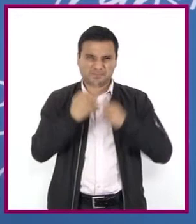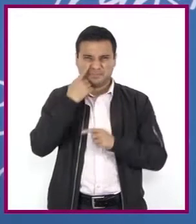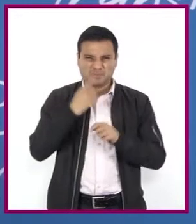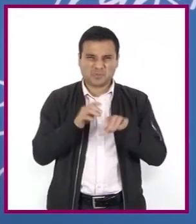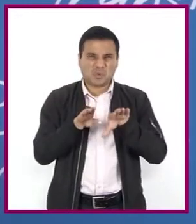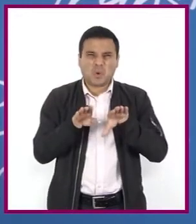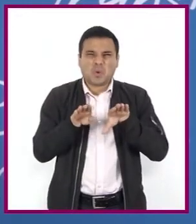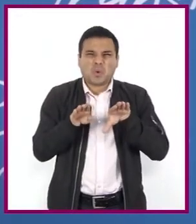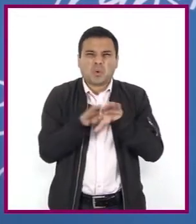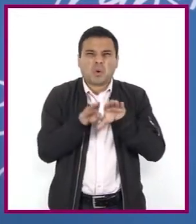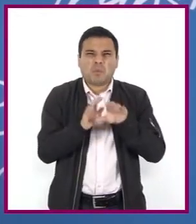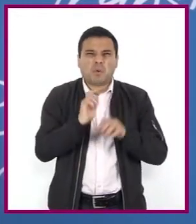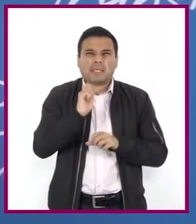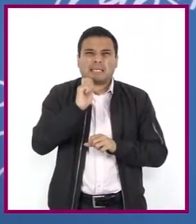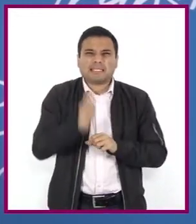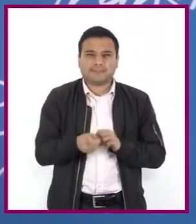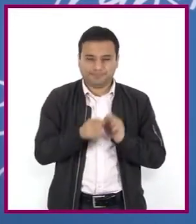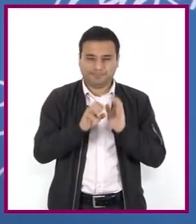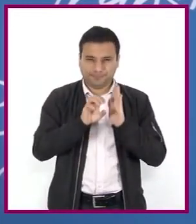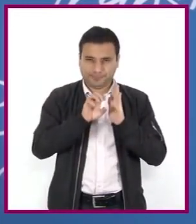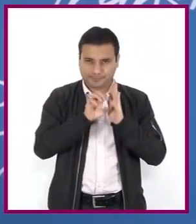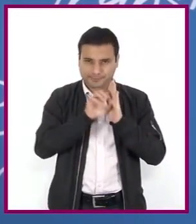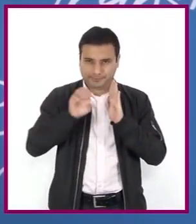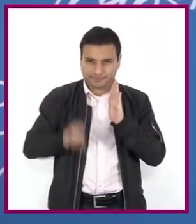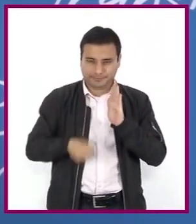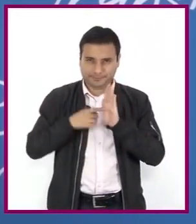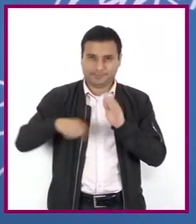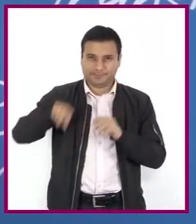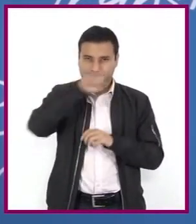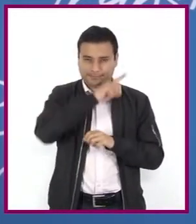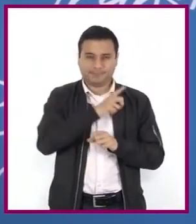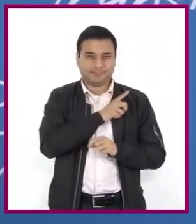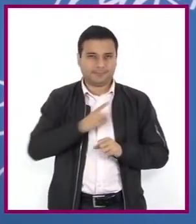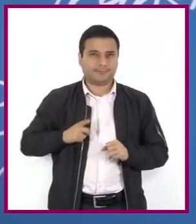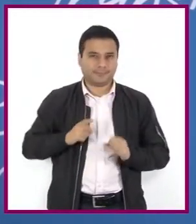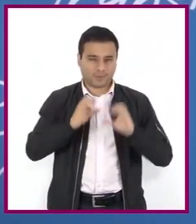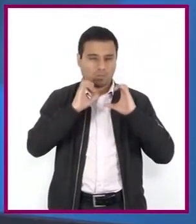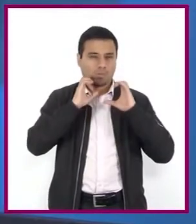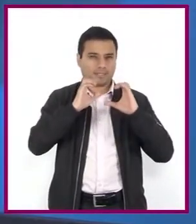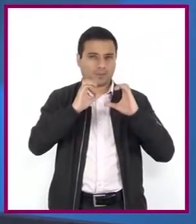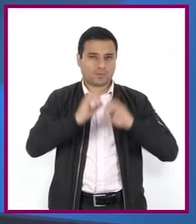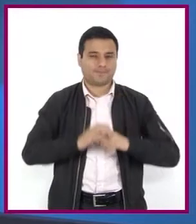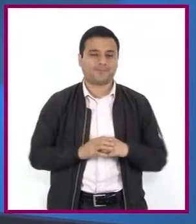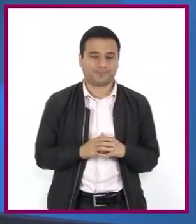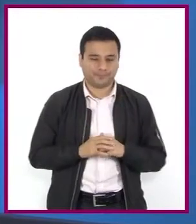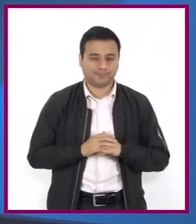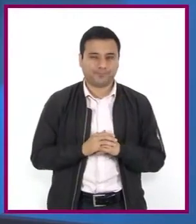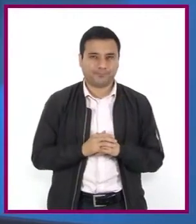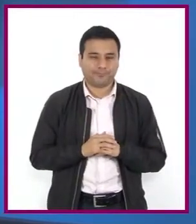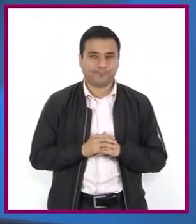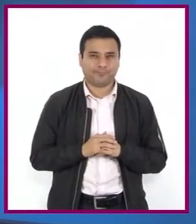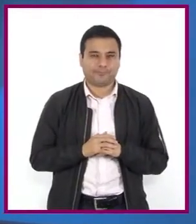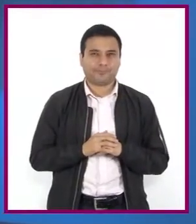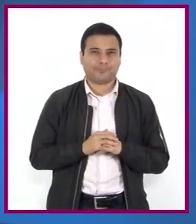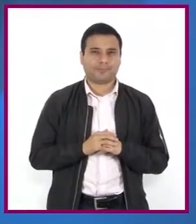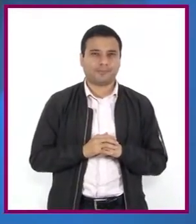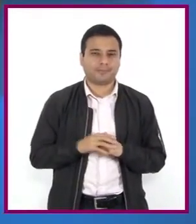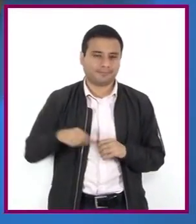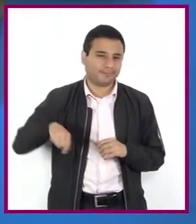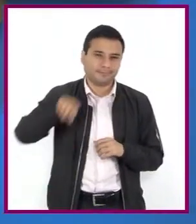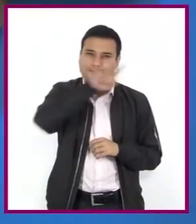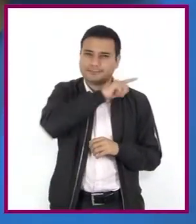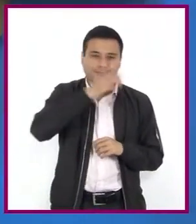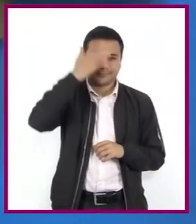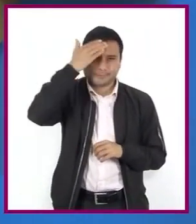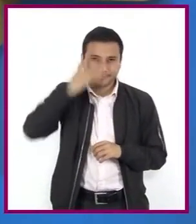se comporta. Solo hay que tener cuidado con la jerarquía de operaciones. Ustedes saben que